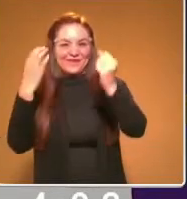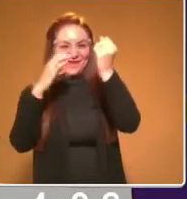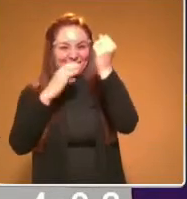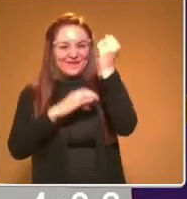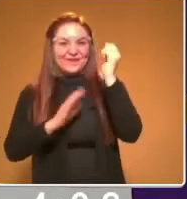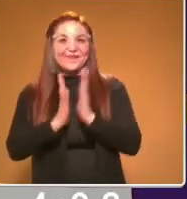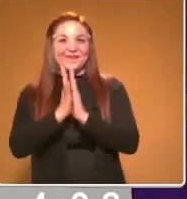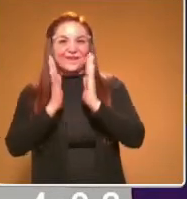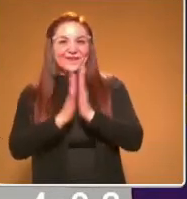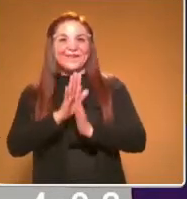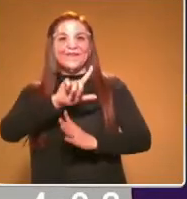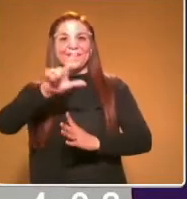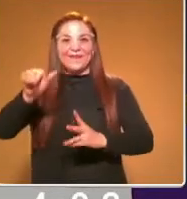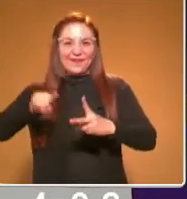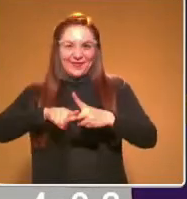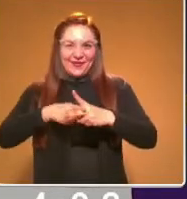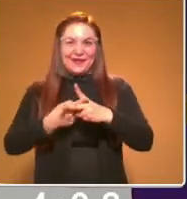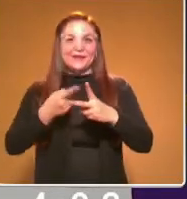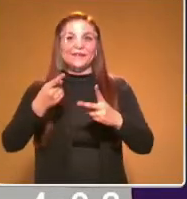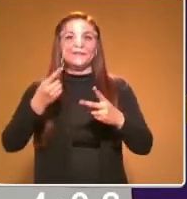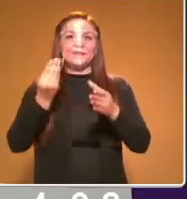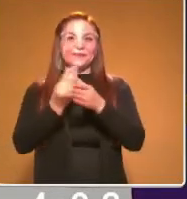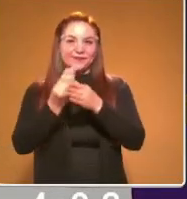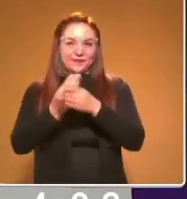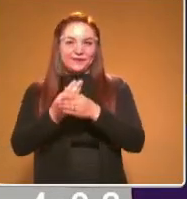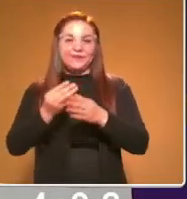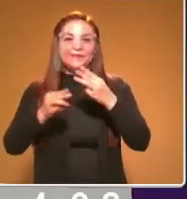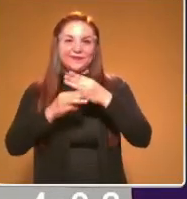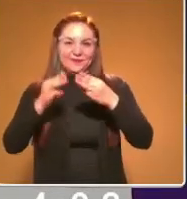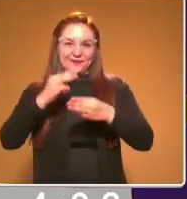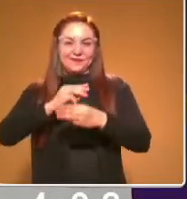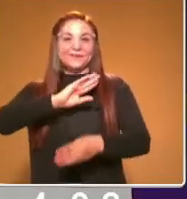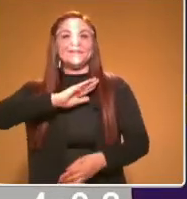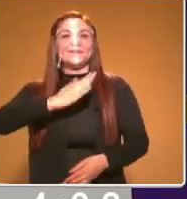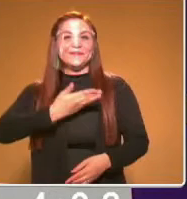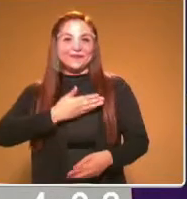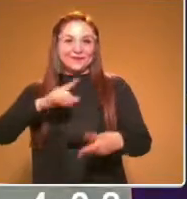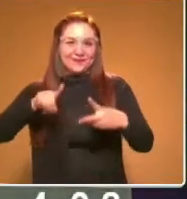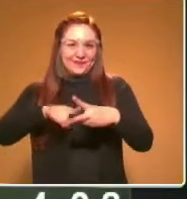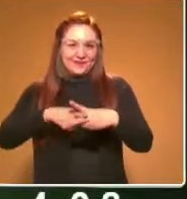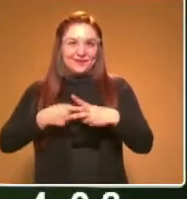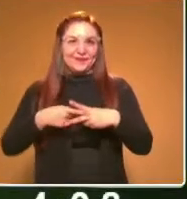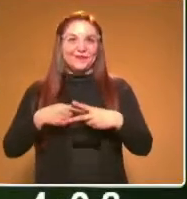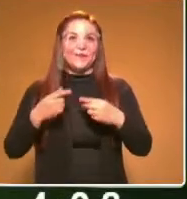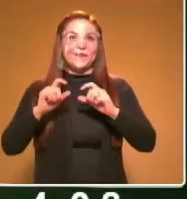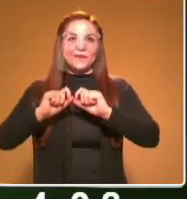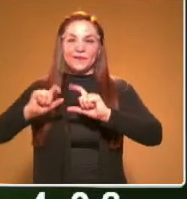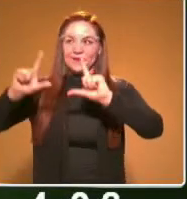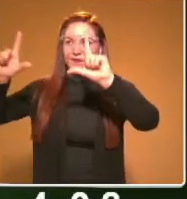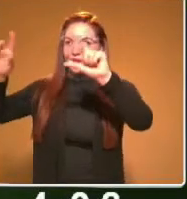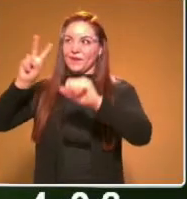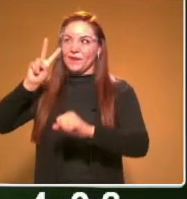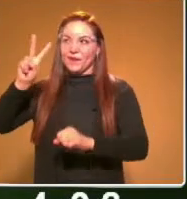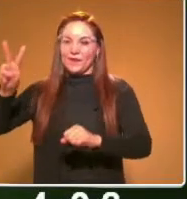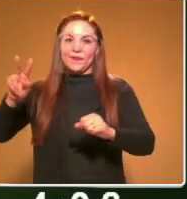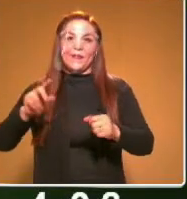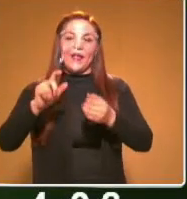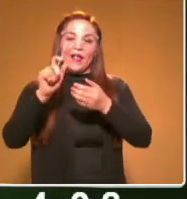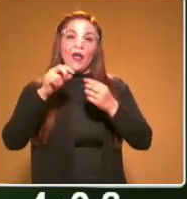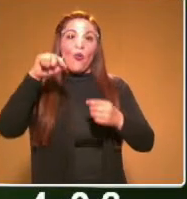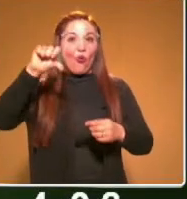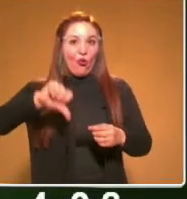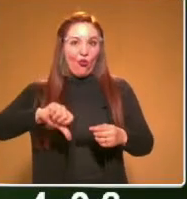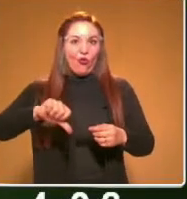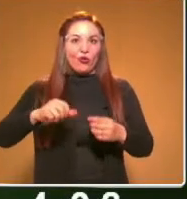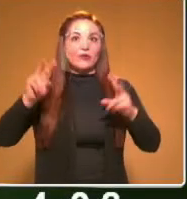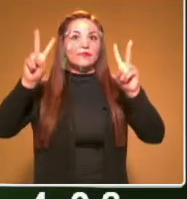Después ya nos adentramos a la clase de español. Y bueno, vamos a ir avanzando ahí un poquito para que okay. Lo vean en pantalla y vayan tomando nota. El día de